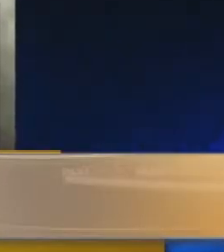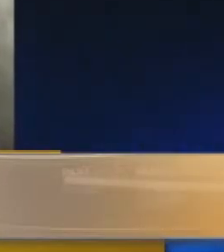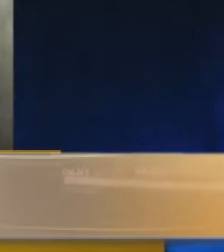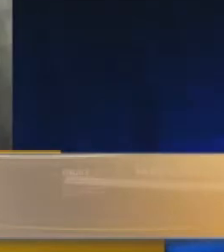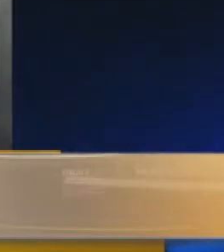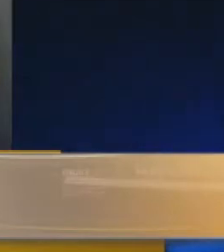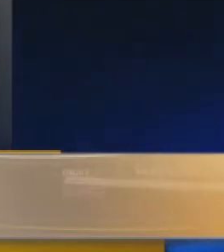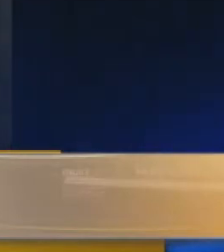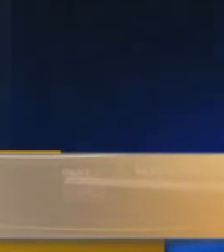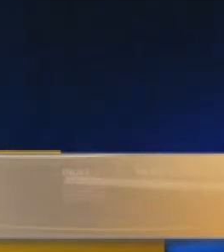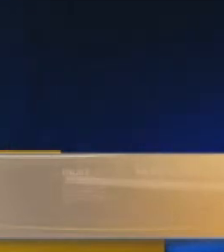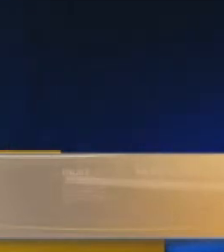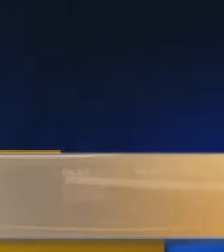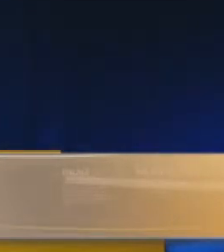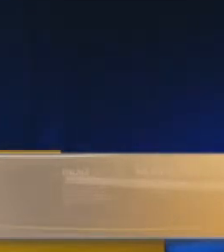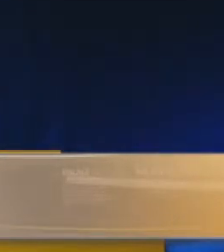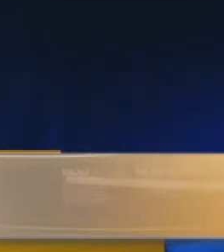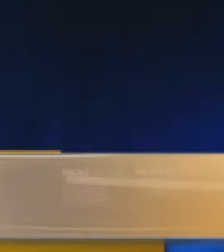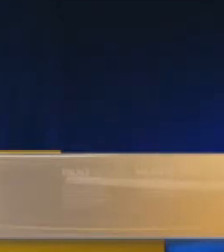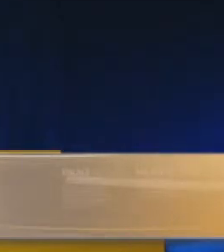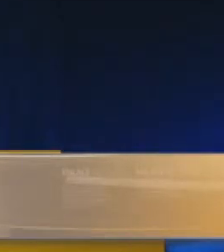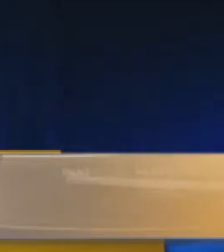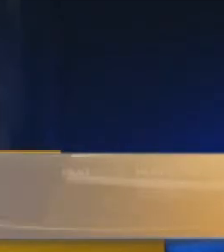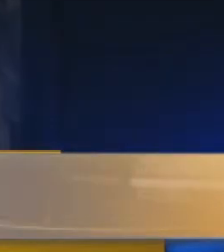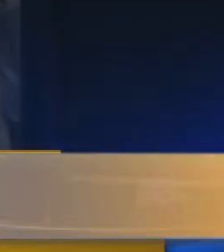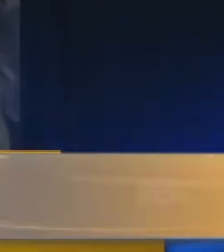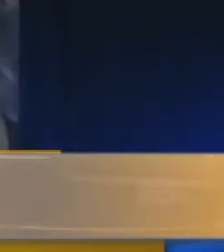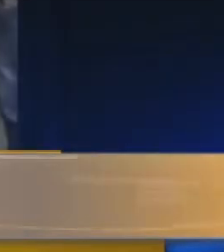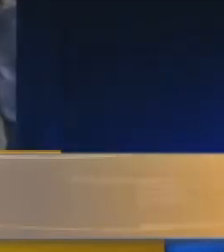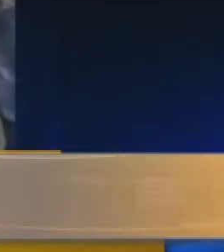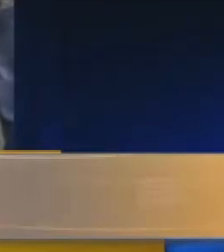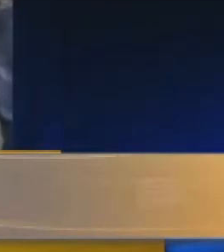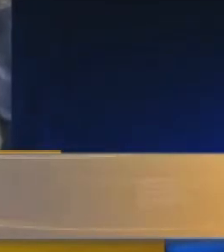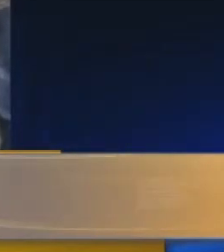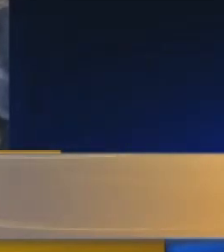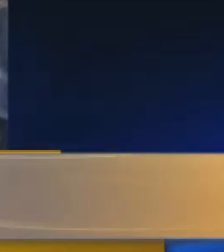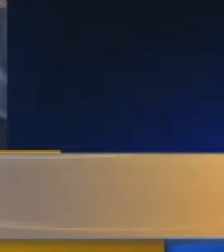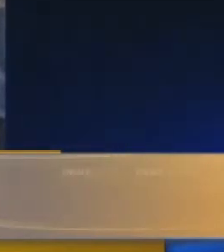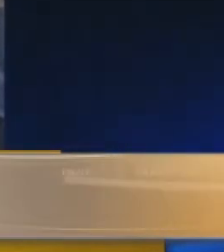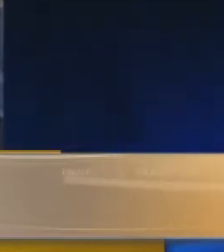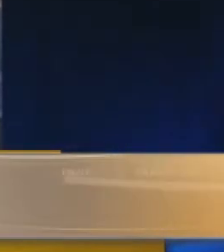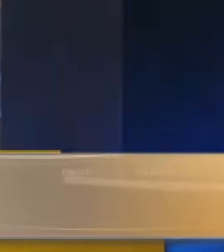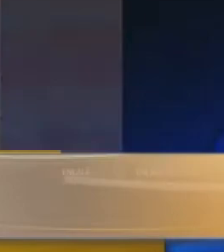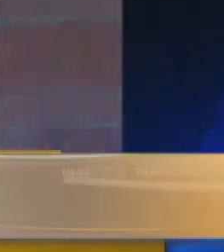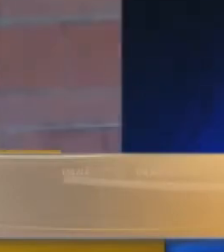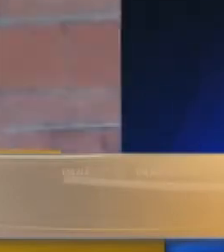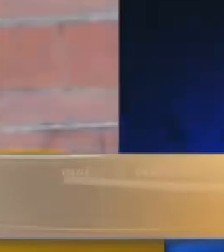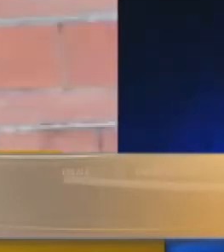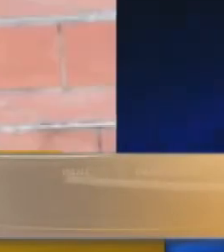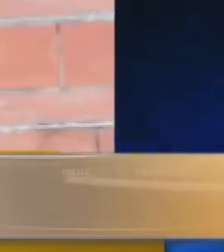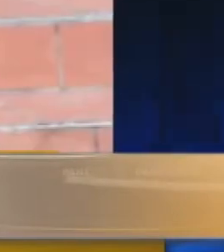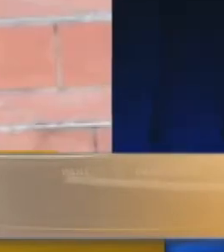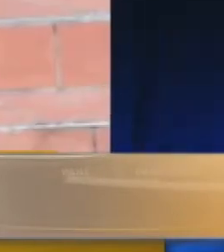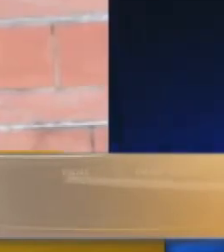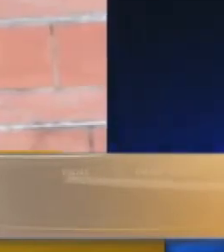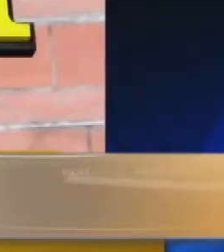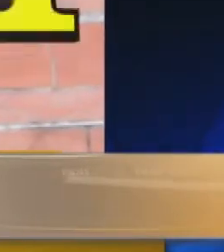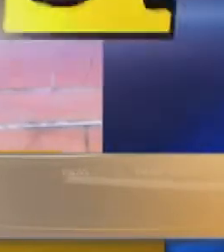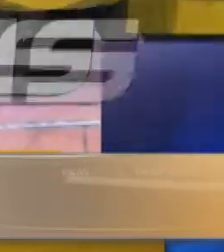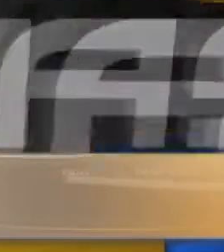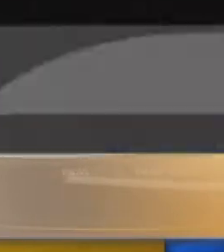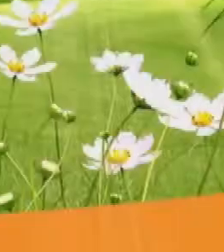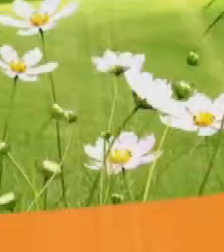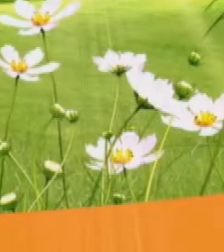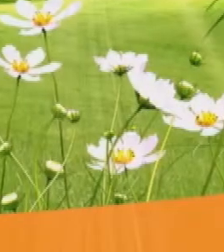cierre, en homenaje al Festival Vallenato de Barranca Bermeja, escultor del Sena crea obra para destacar la labor cultural que adelanta la Fundación Festival Vallenato del Magdalena